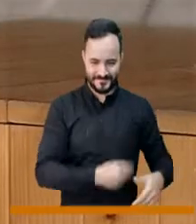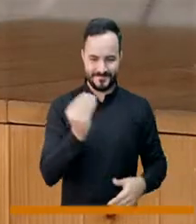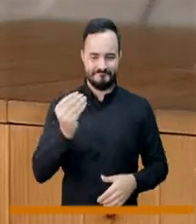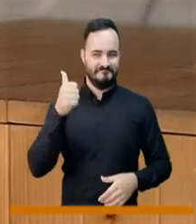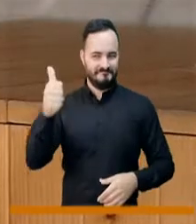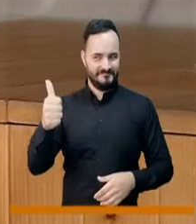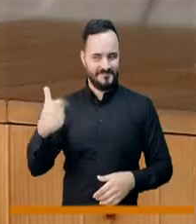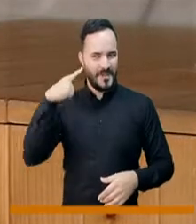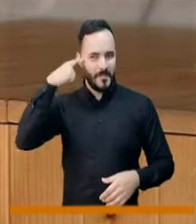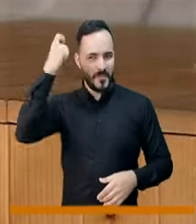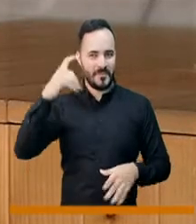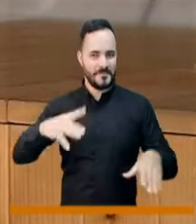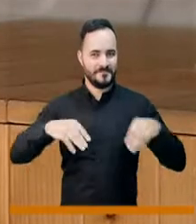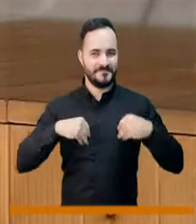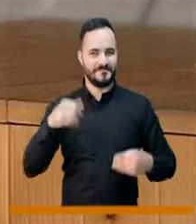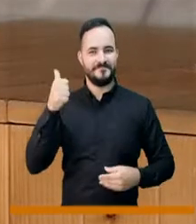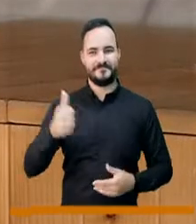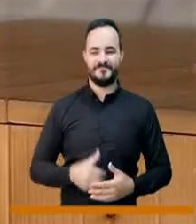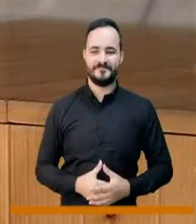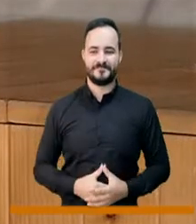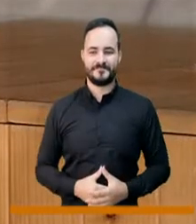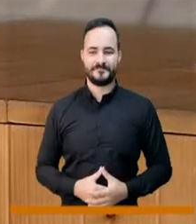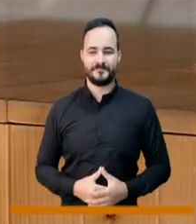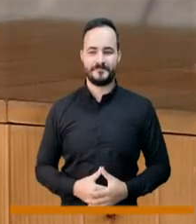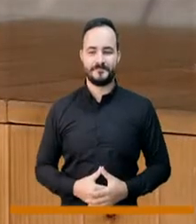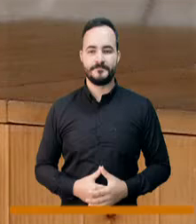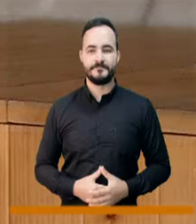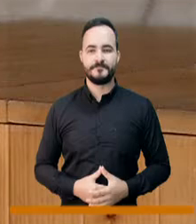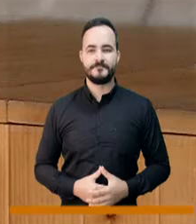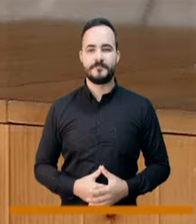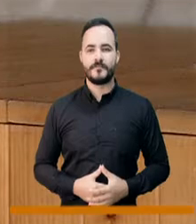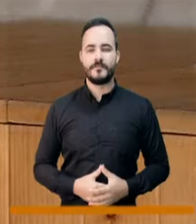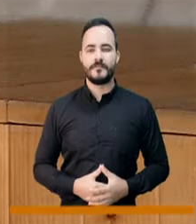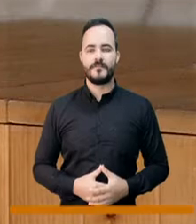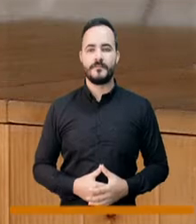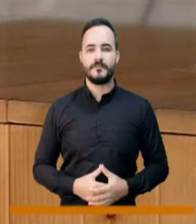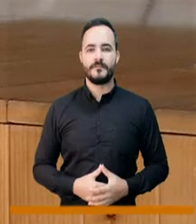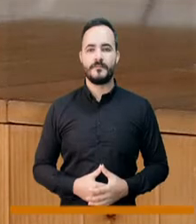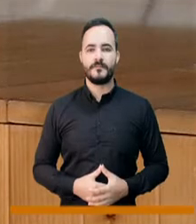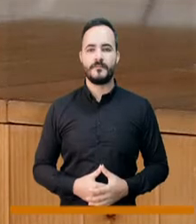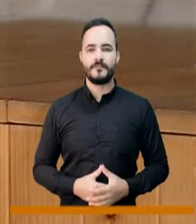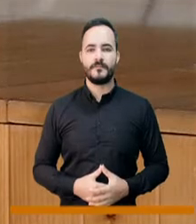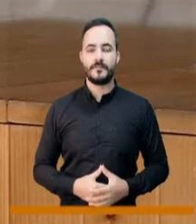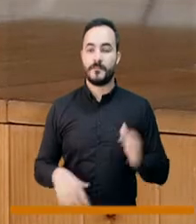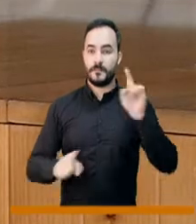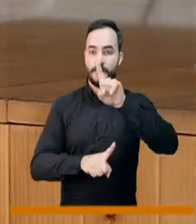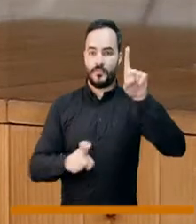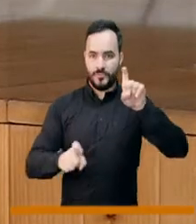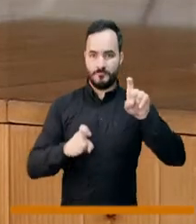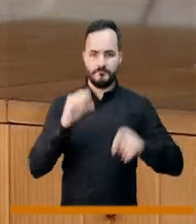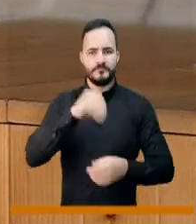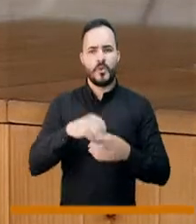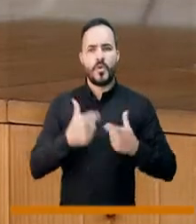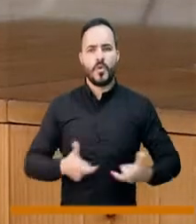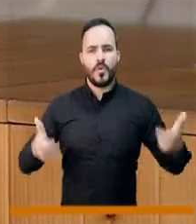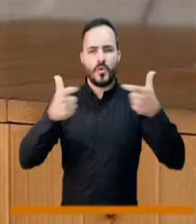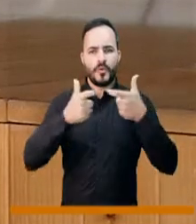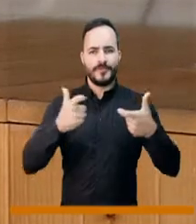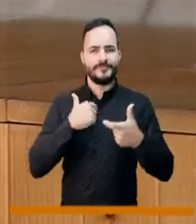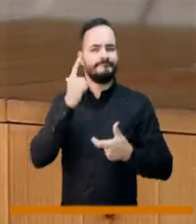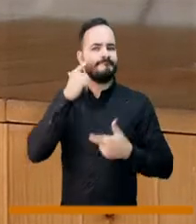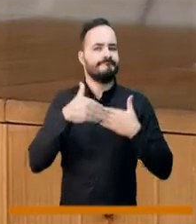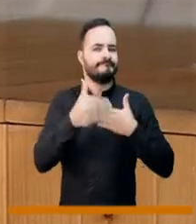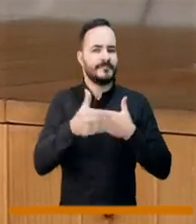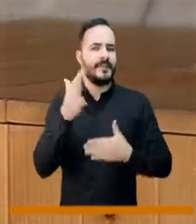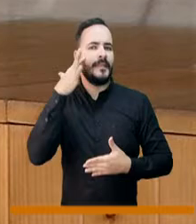muy bien, concejal, me encanta que se arriesgue. A ver, En el Congreso de la República se